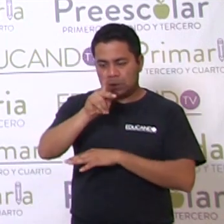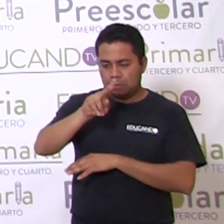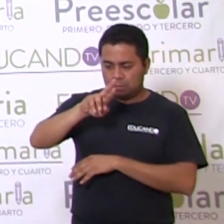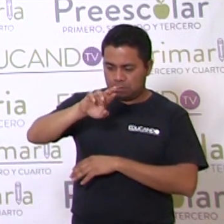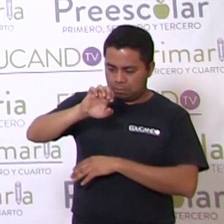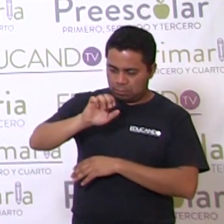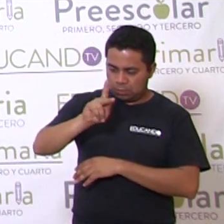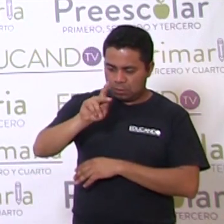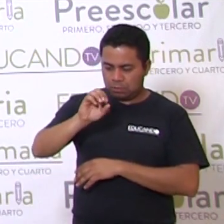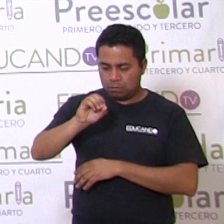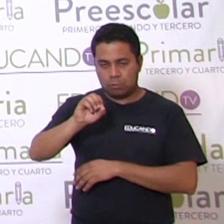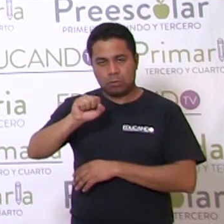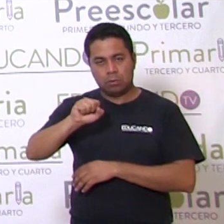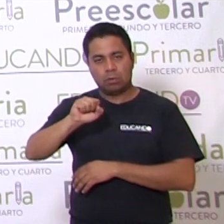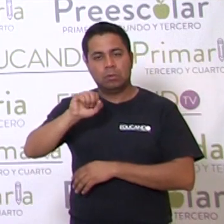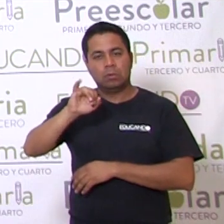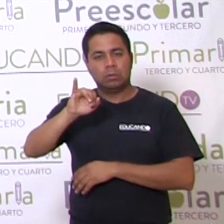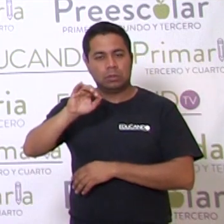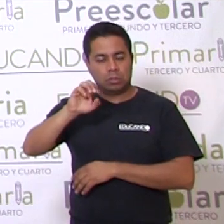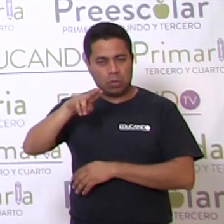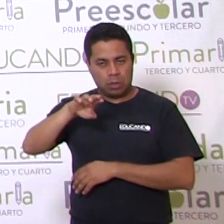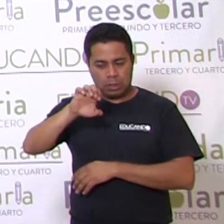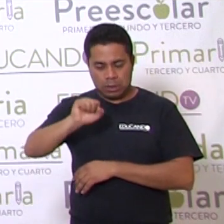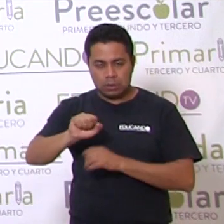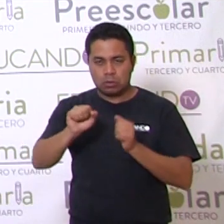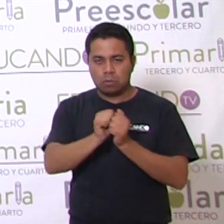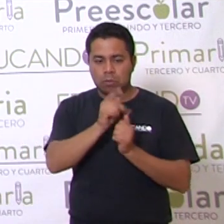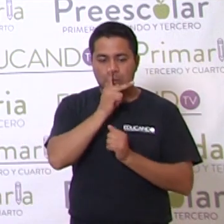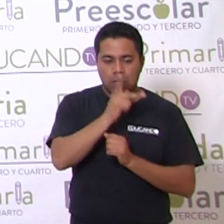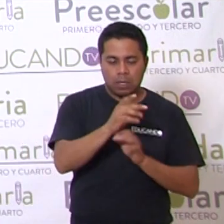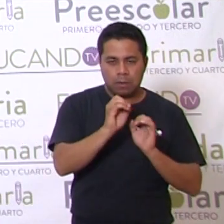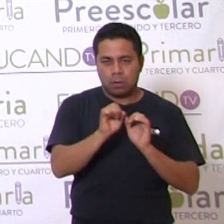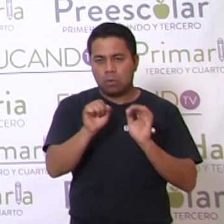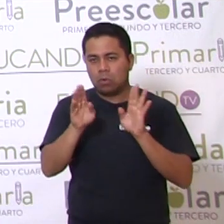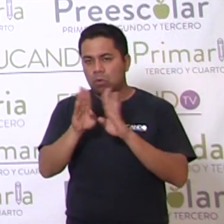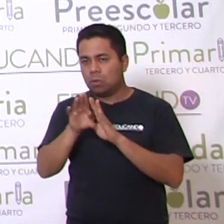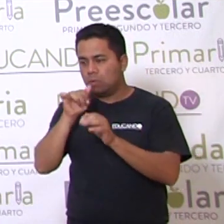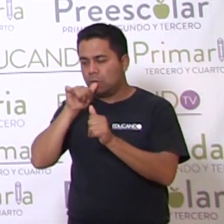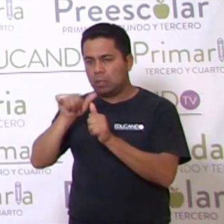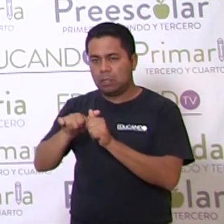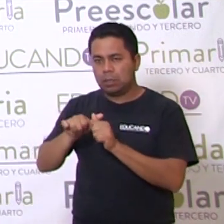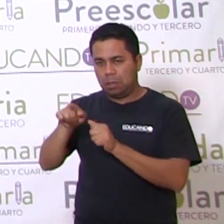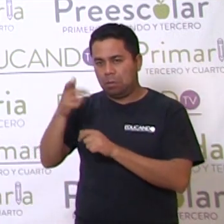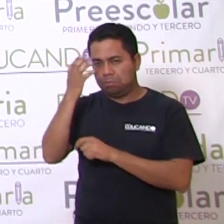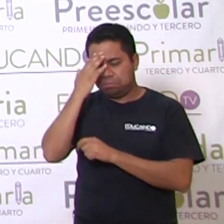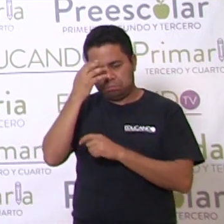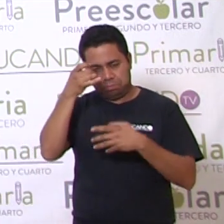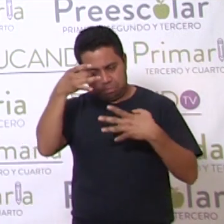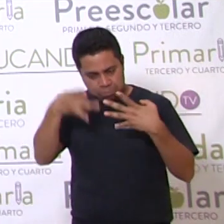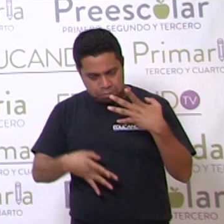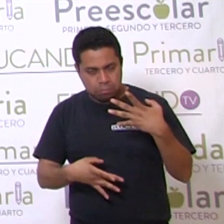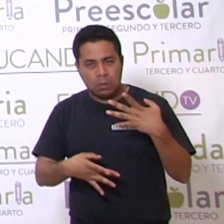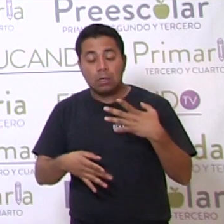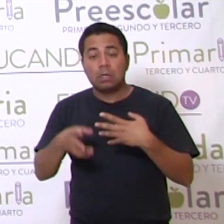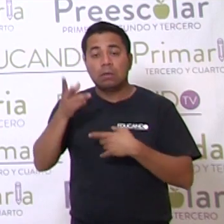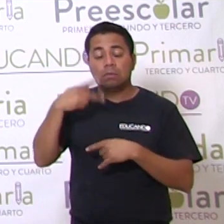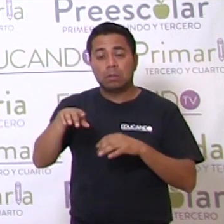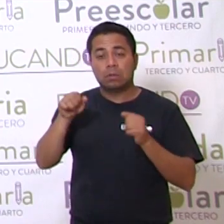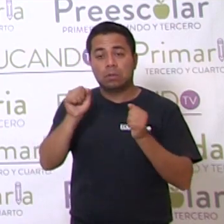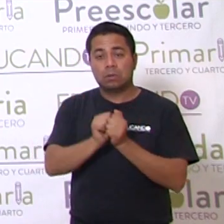preposiciones, pero como palabra y como letra, nosotros ya las conocemos. Pero aunado a